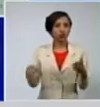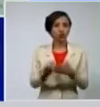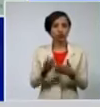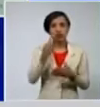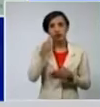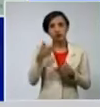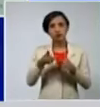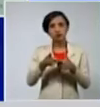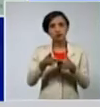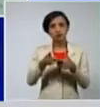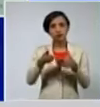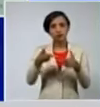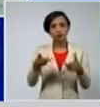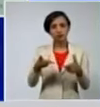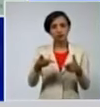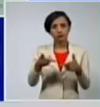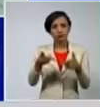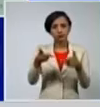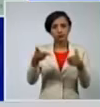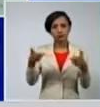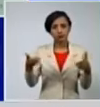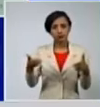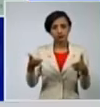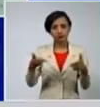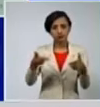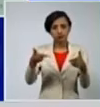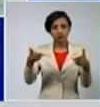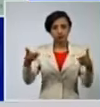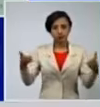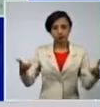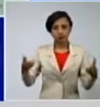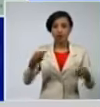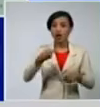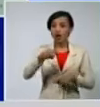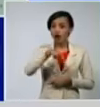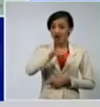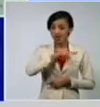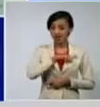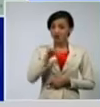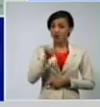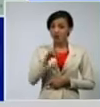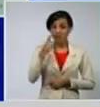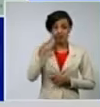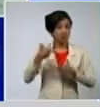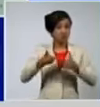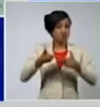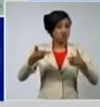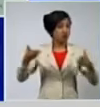incrementándose, y en el día de ayer una cifra muy elevada.